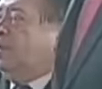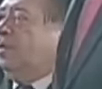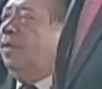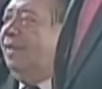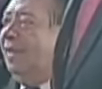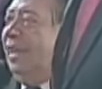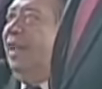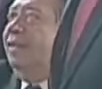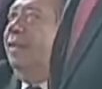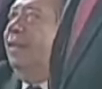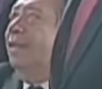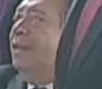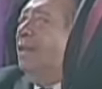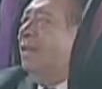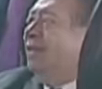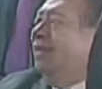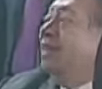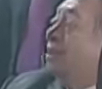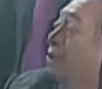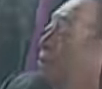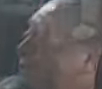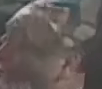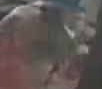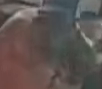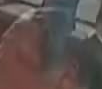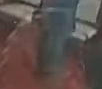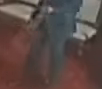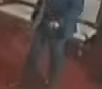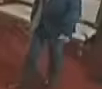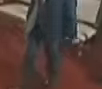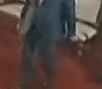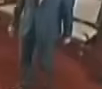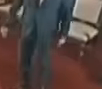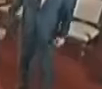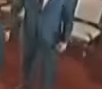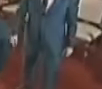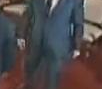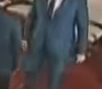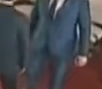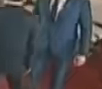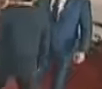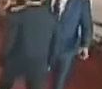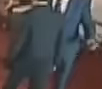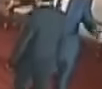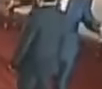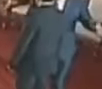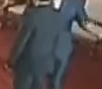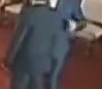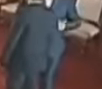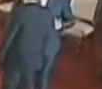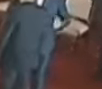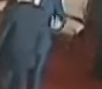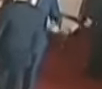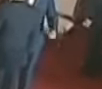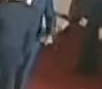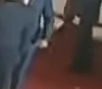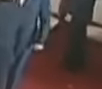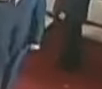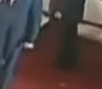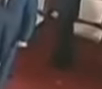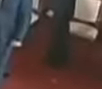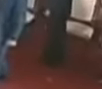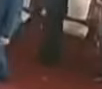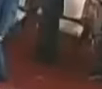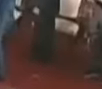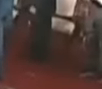Sala Constitucional del Tribunal Supremo de Justicia y se espera hoy la rúbrica, la firma del presidente constitucional de la República Bolivariana